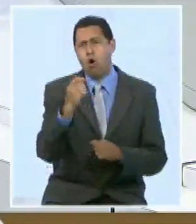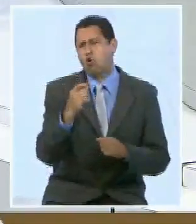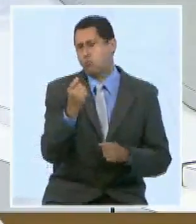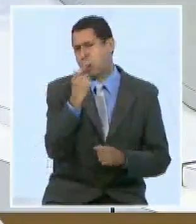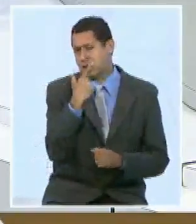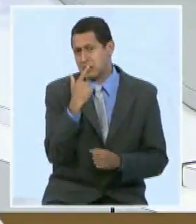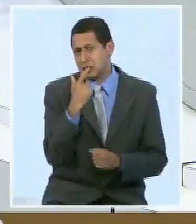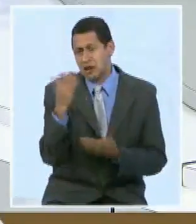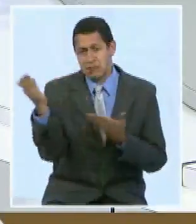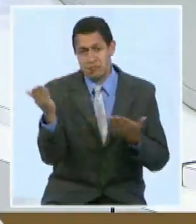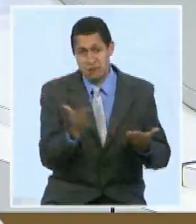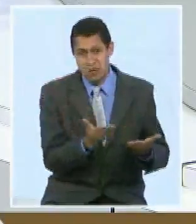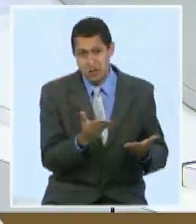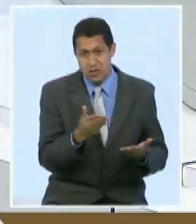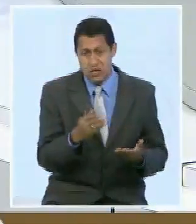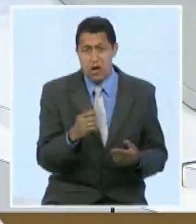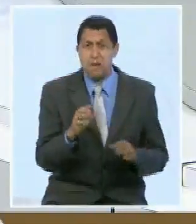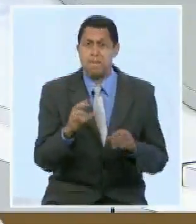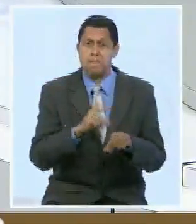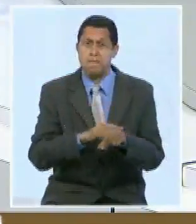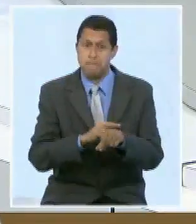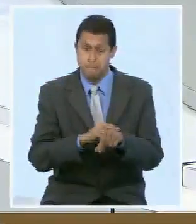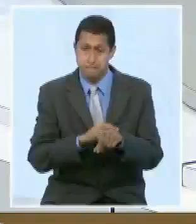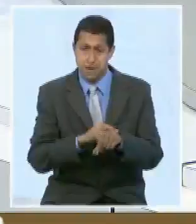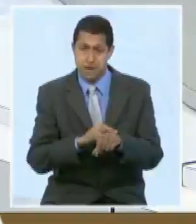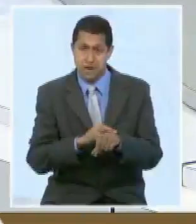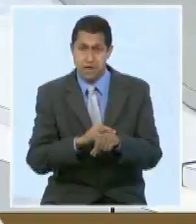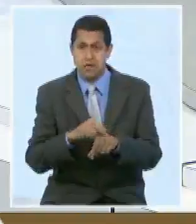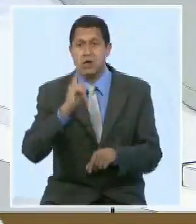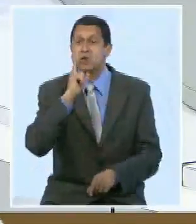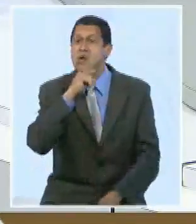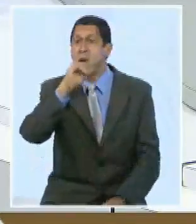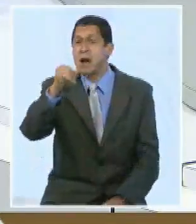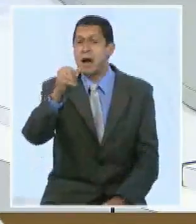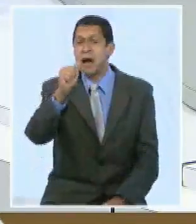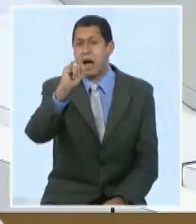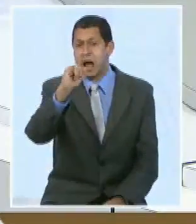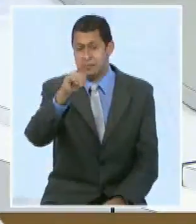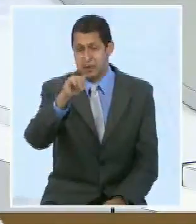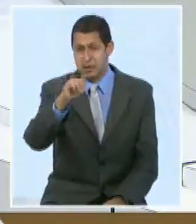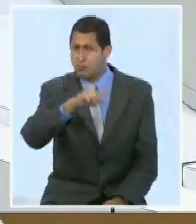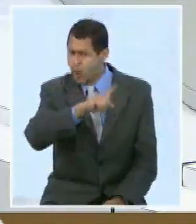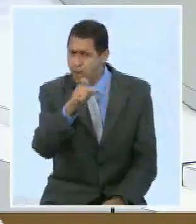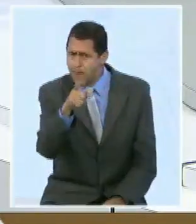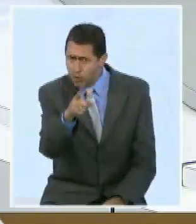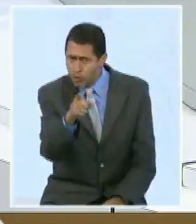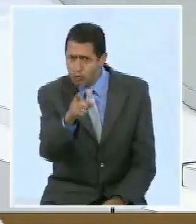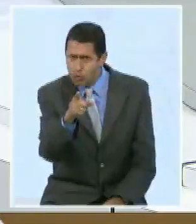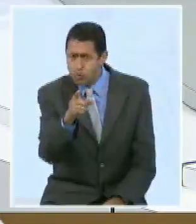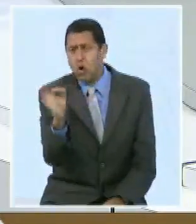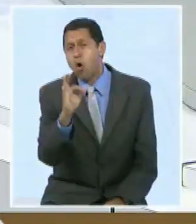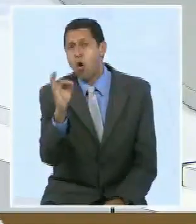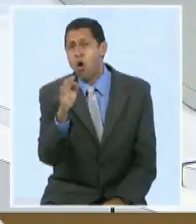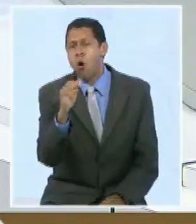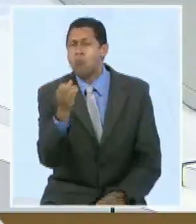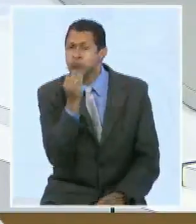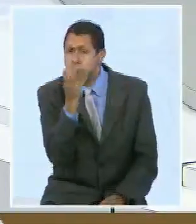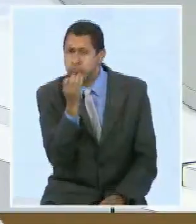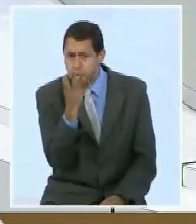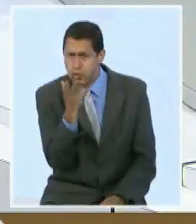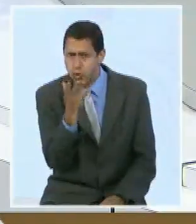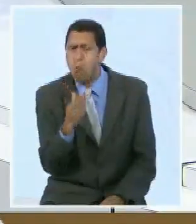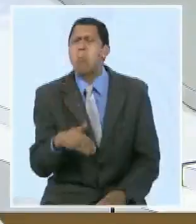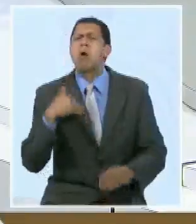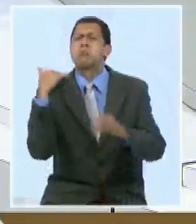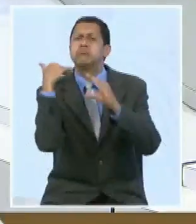nos estará acompañando el cirujano cardiovascular jaime garcía si tú tienes alguna pregunta o tienes algún comentario nos